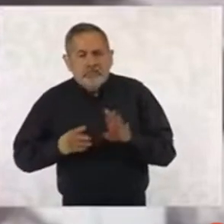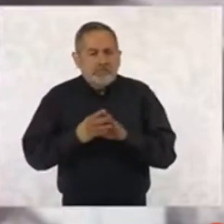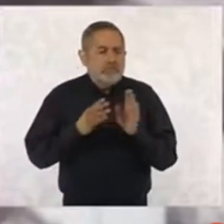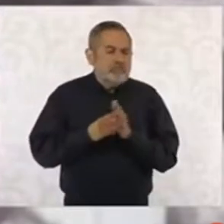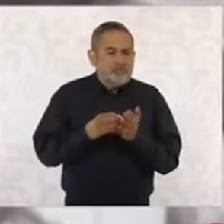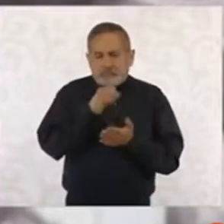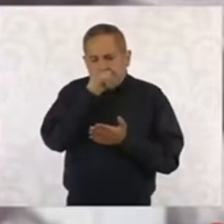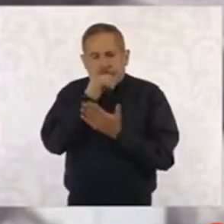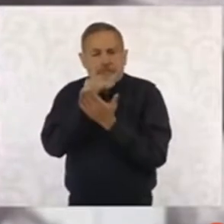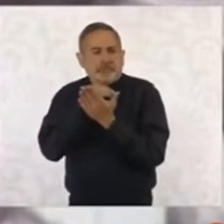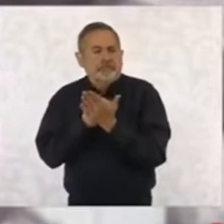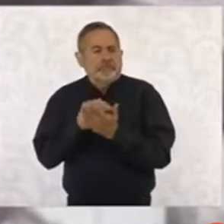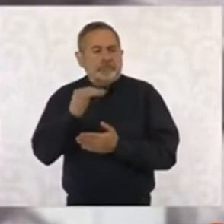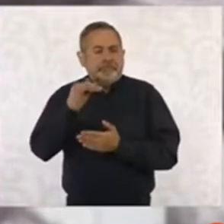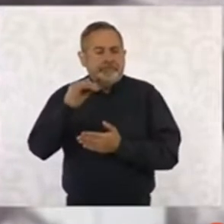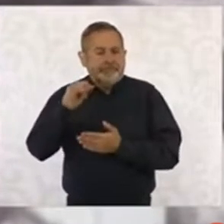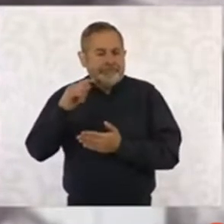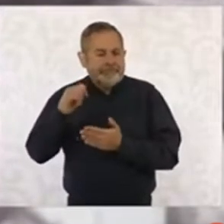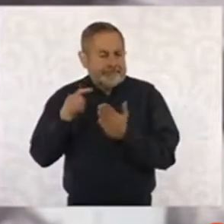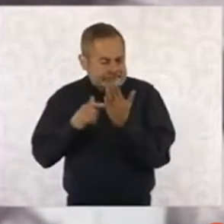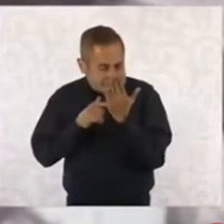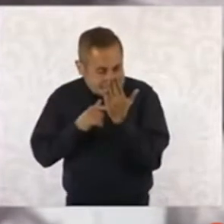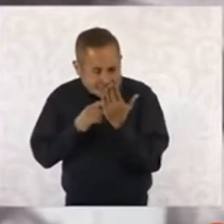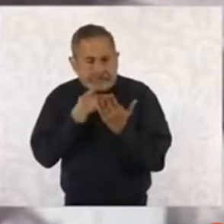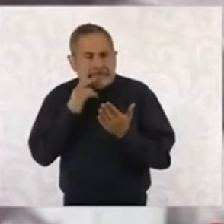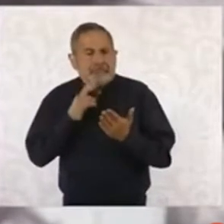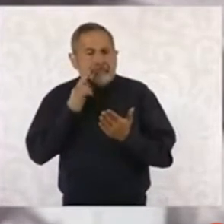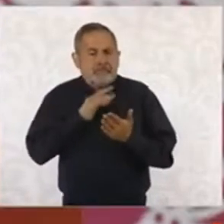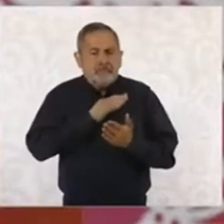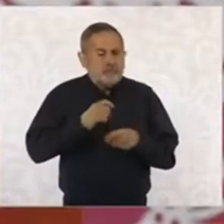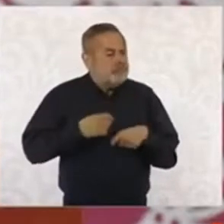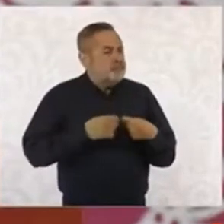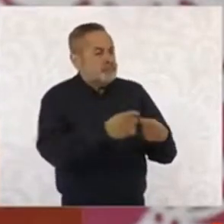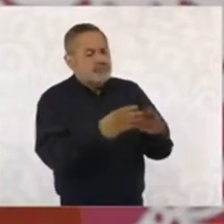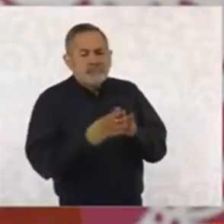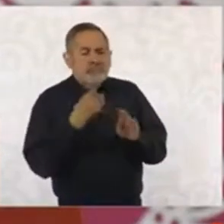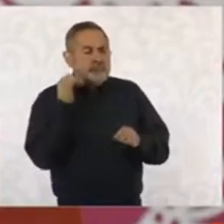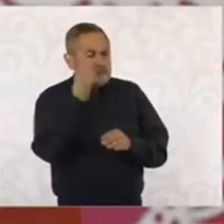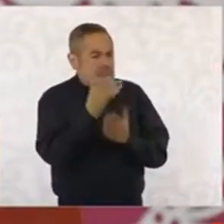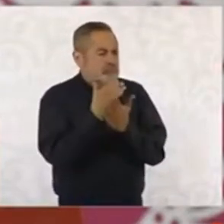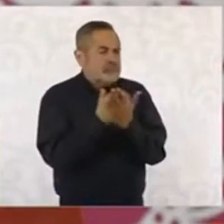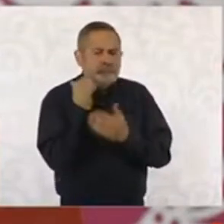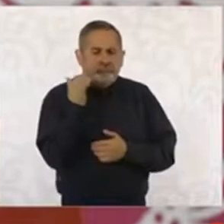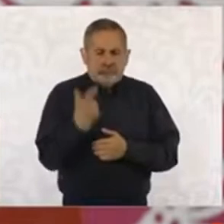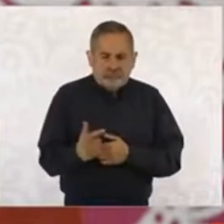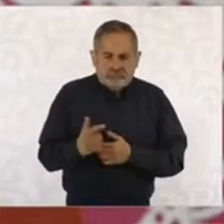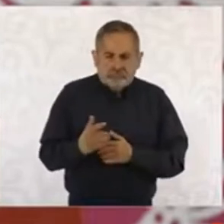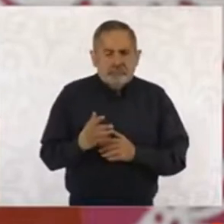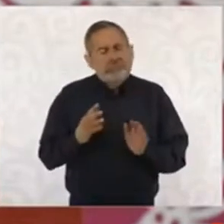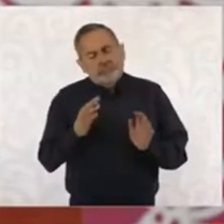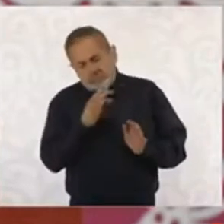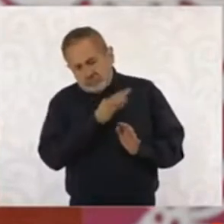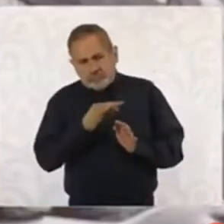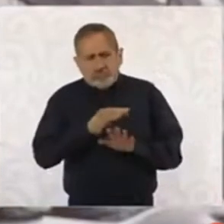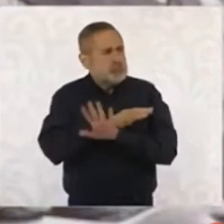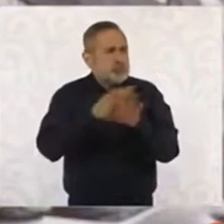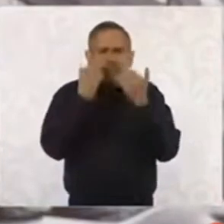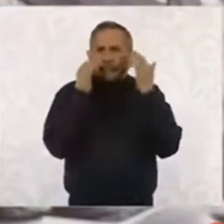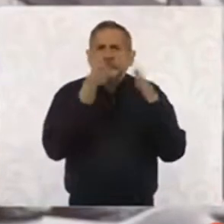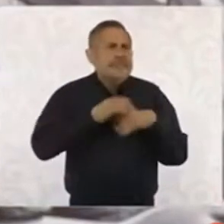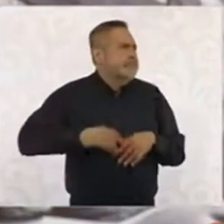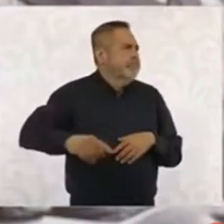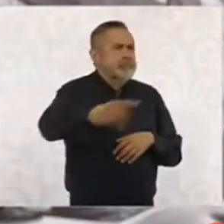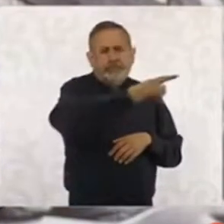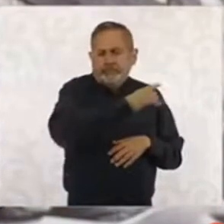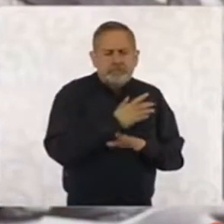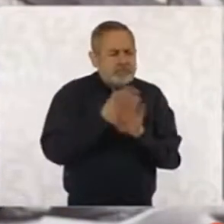Código Fiscal si es que le aplica o no un beneficio fiscal. Podría llegar a disminuirse para cualquier contribuyente su